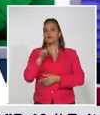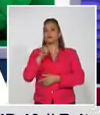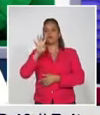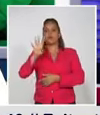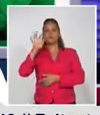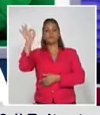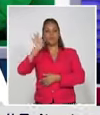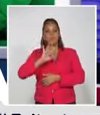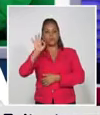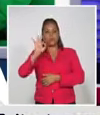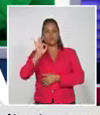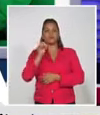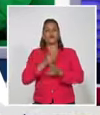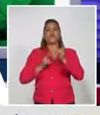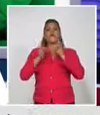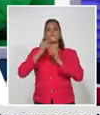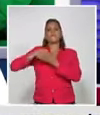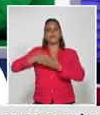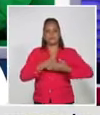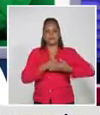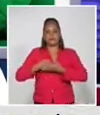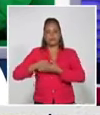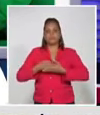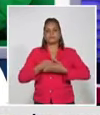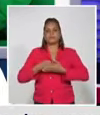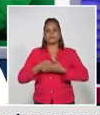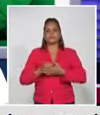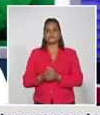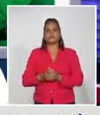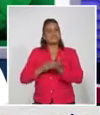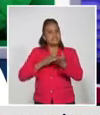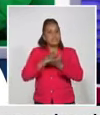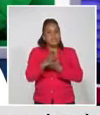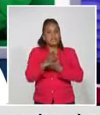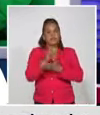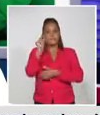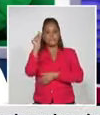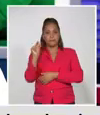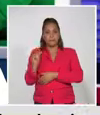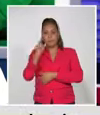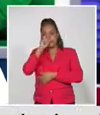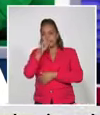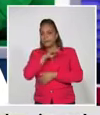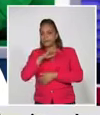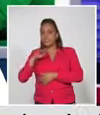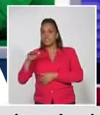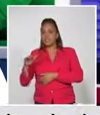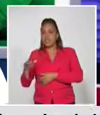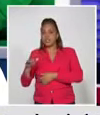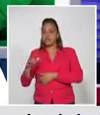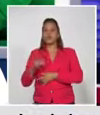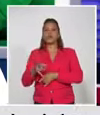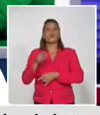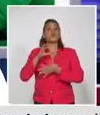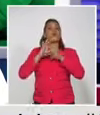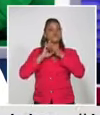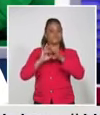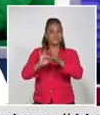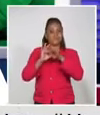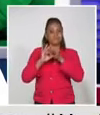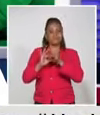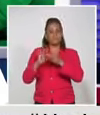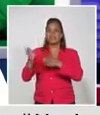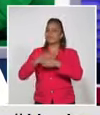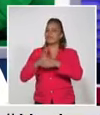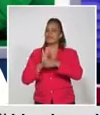se mantiene el caso grave que ya habíamos informado en el día de ayer, acompañado de varias